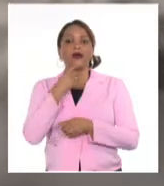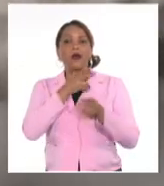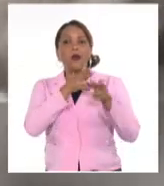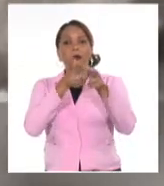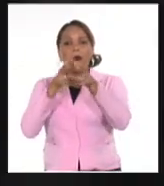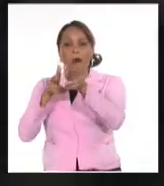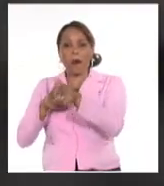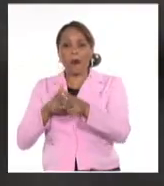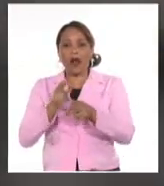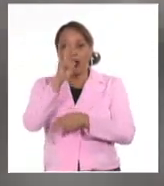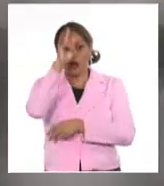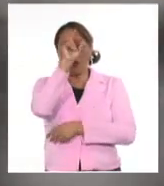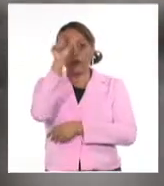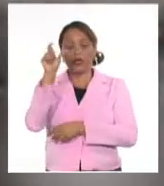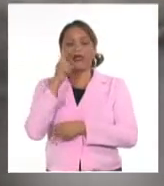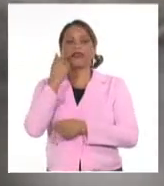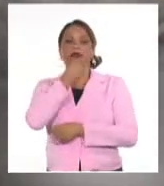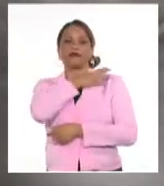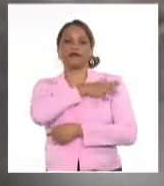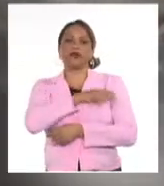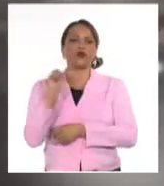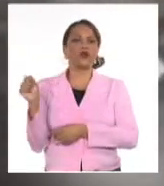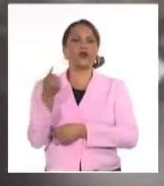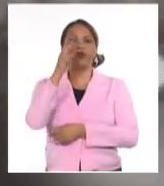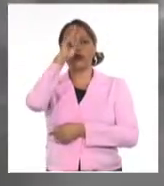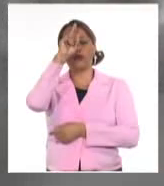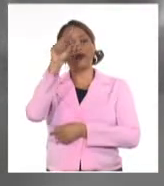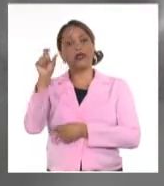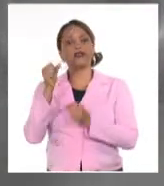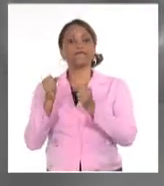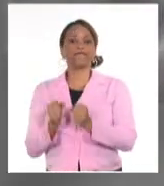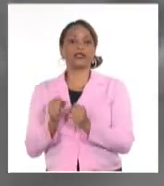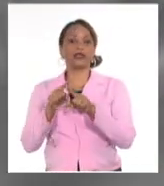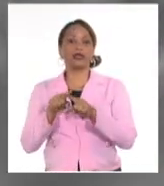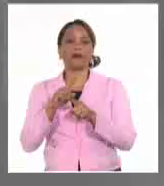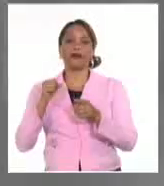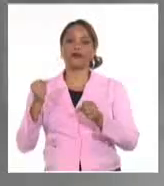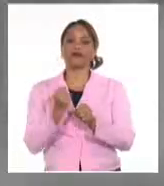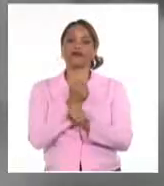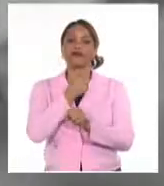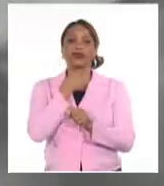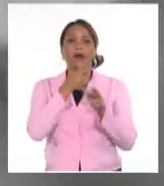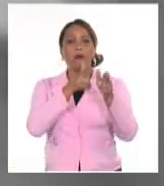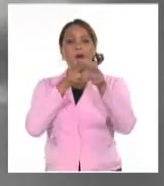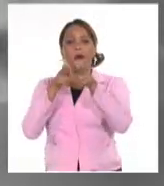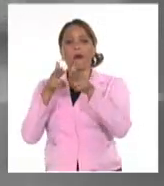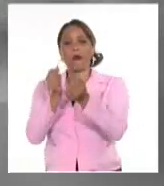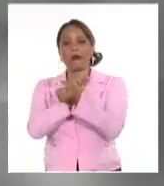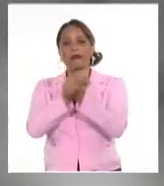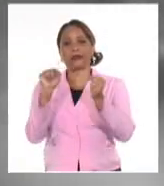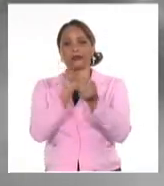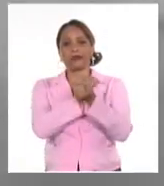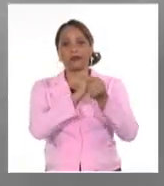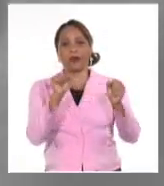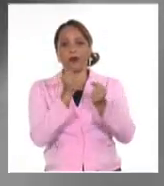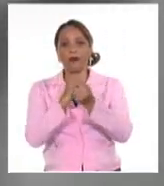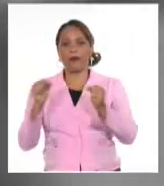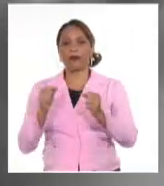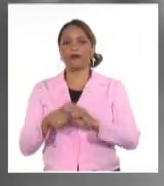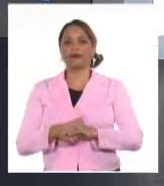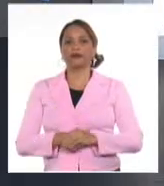Hospital Kamal Adwan, la única institución sanitaria gubernamental en funcionamiento en el norte del enclave costero.